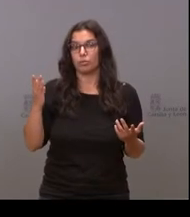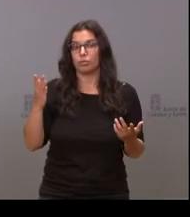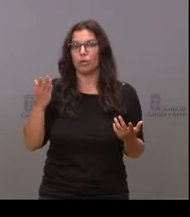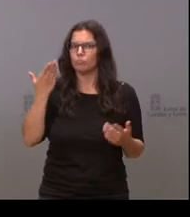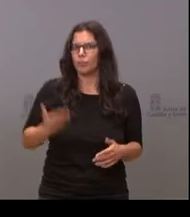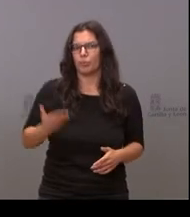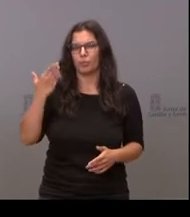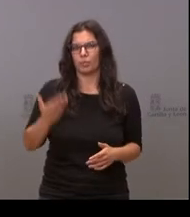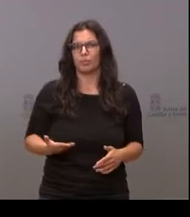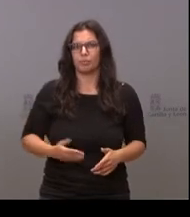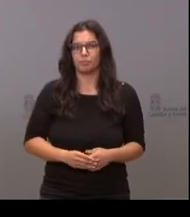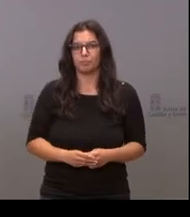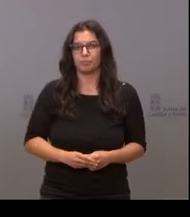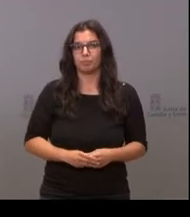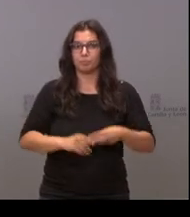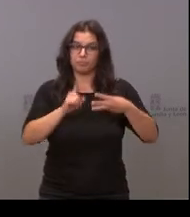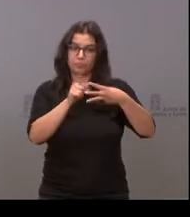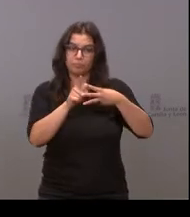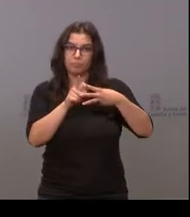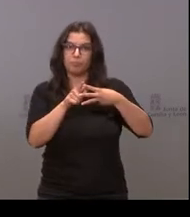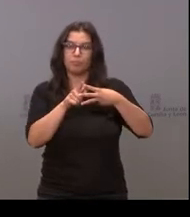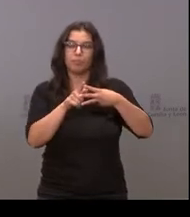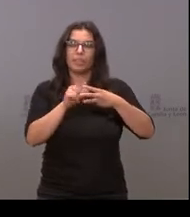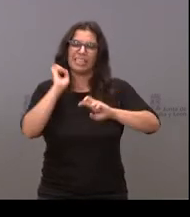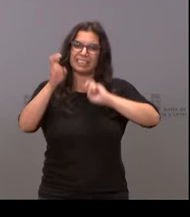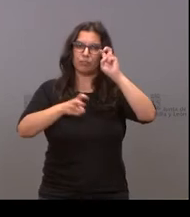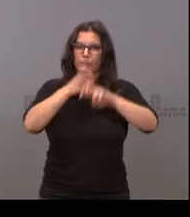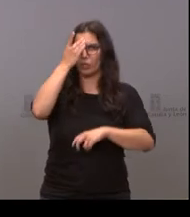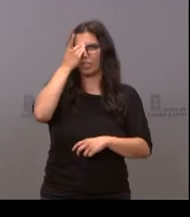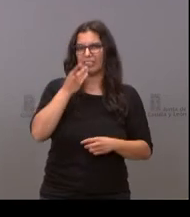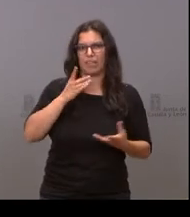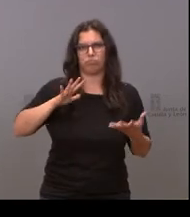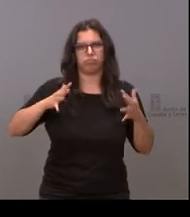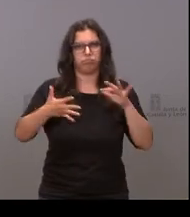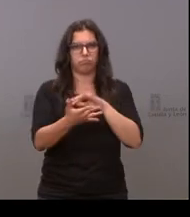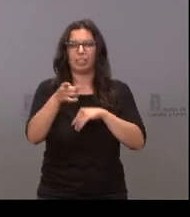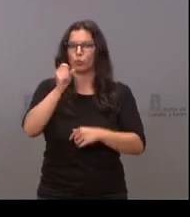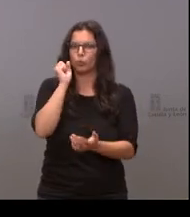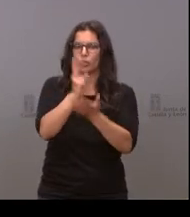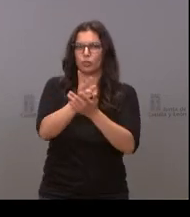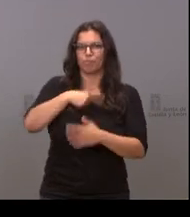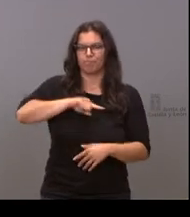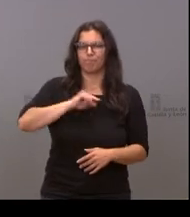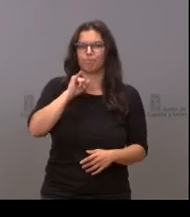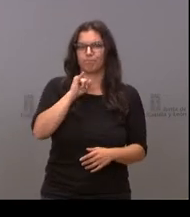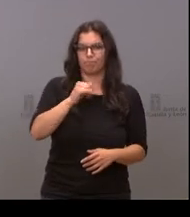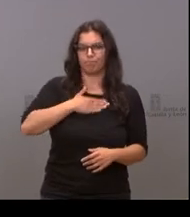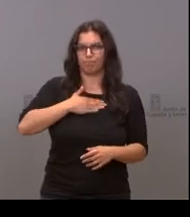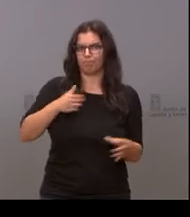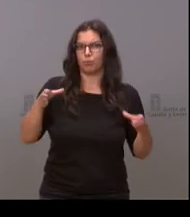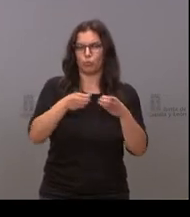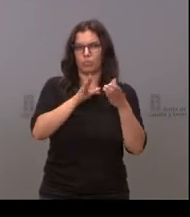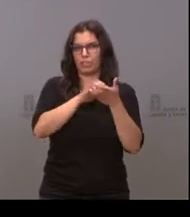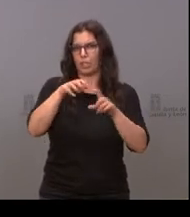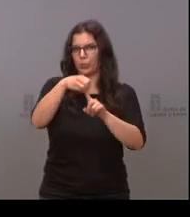importante por un lado la transformación digital es uno de los grandes retos que tenemos como junta de castilla y